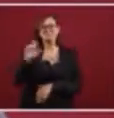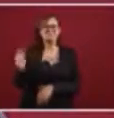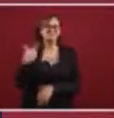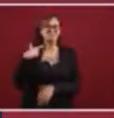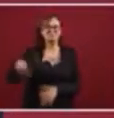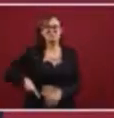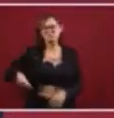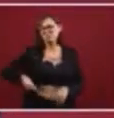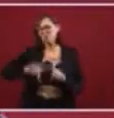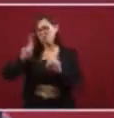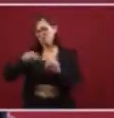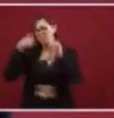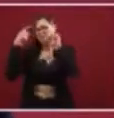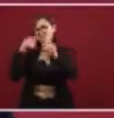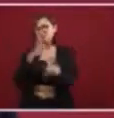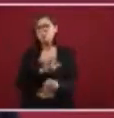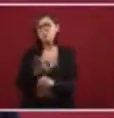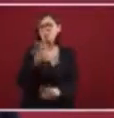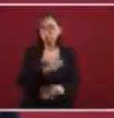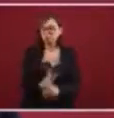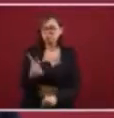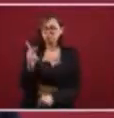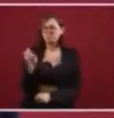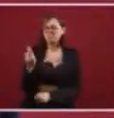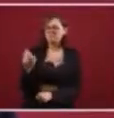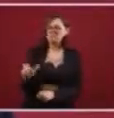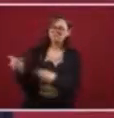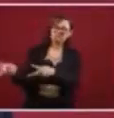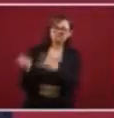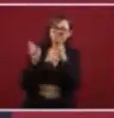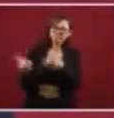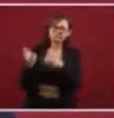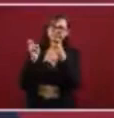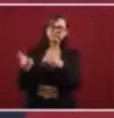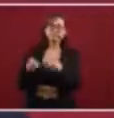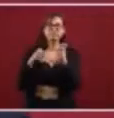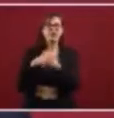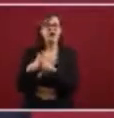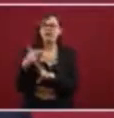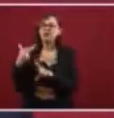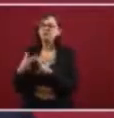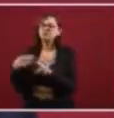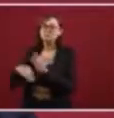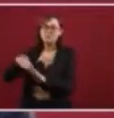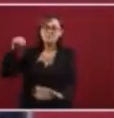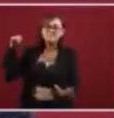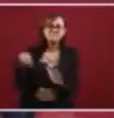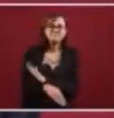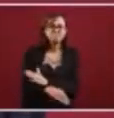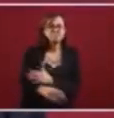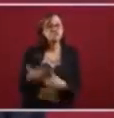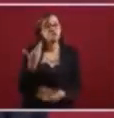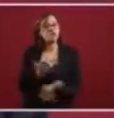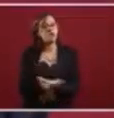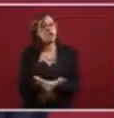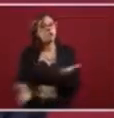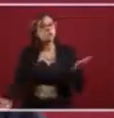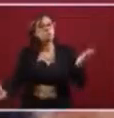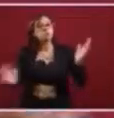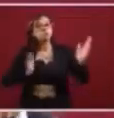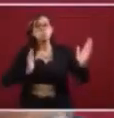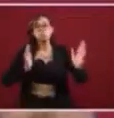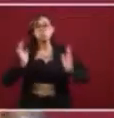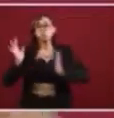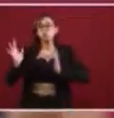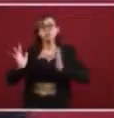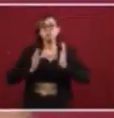acabar a Pemex, arruinar a Pemex. Y ahora se sorprenden. Este